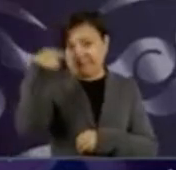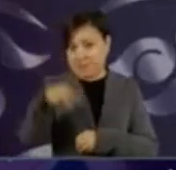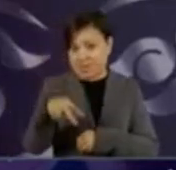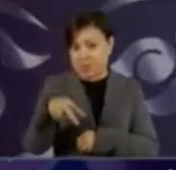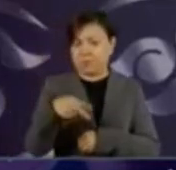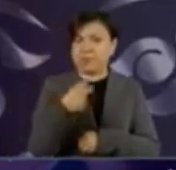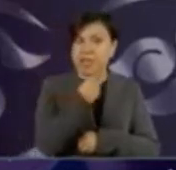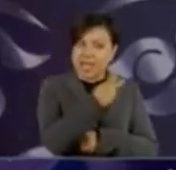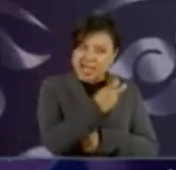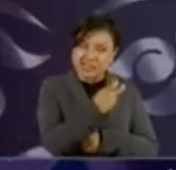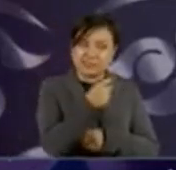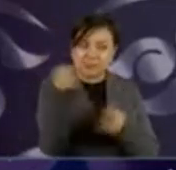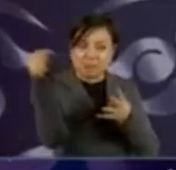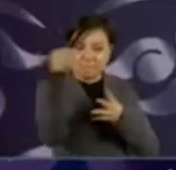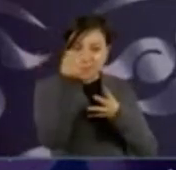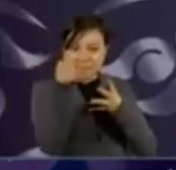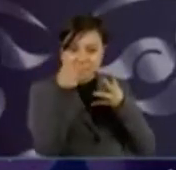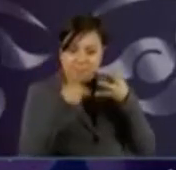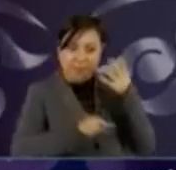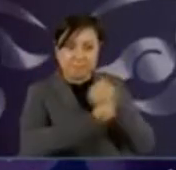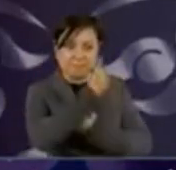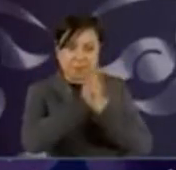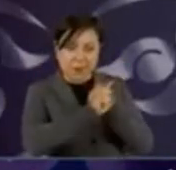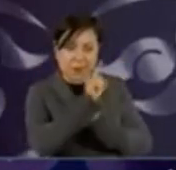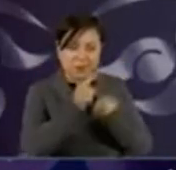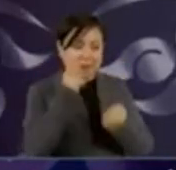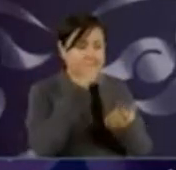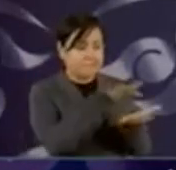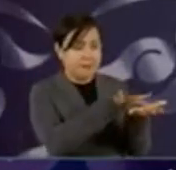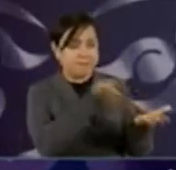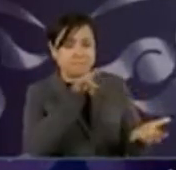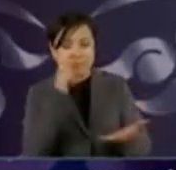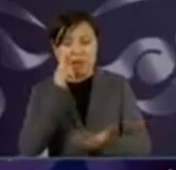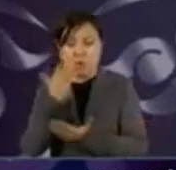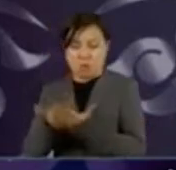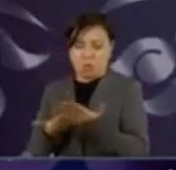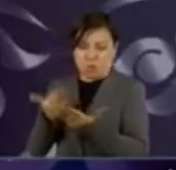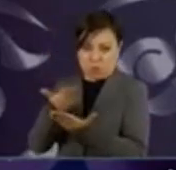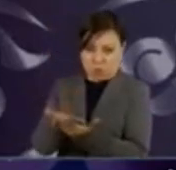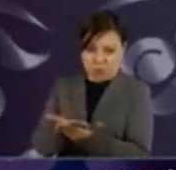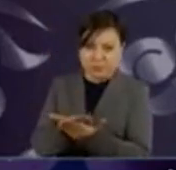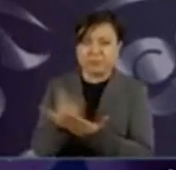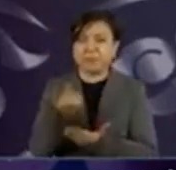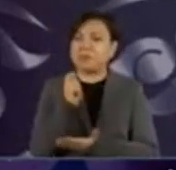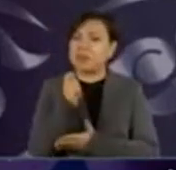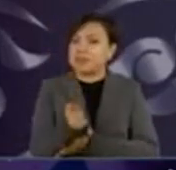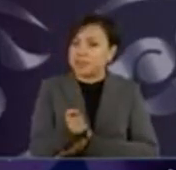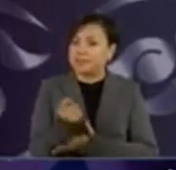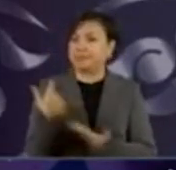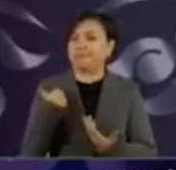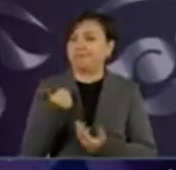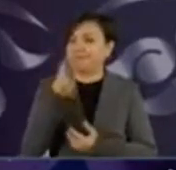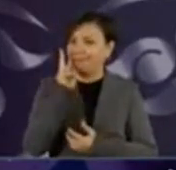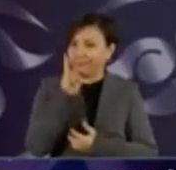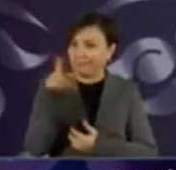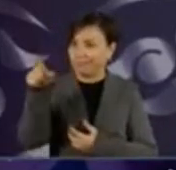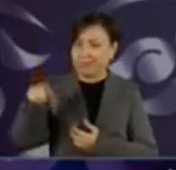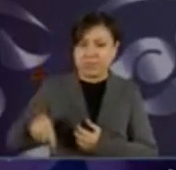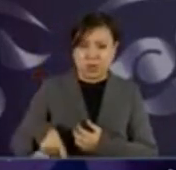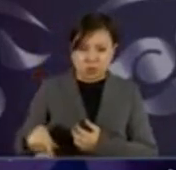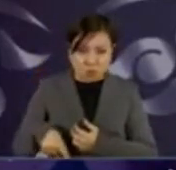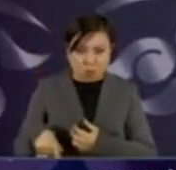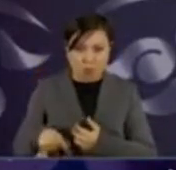iniciativa, porque cuando vemos que no hay apoyo para la gente, cuando vemos que el gobierno es